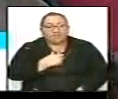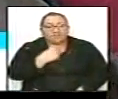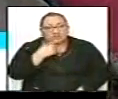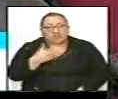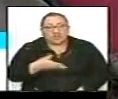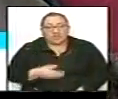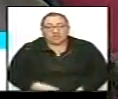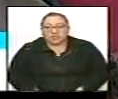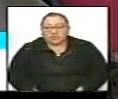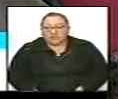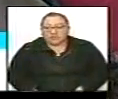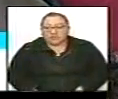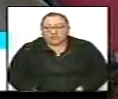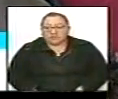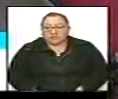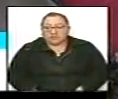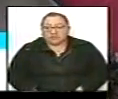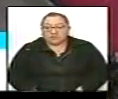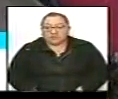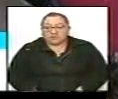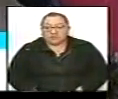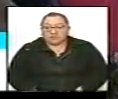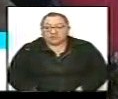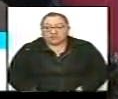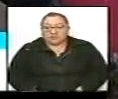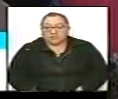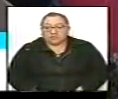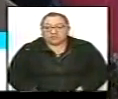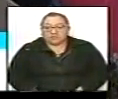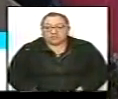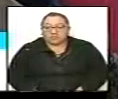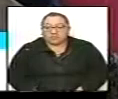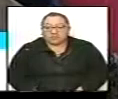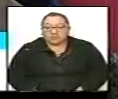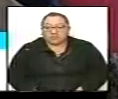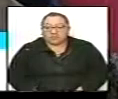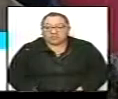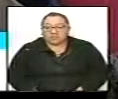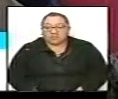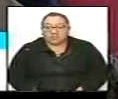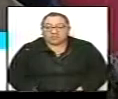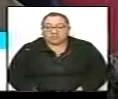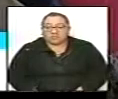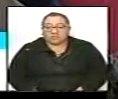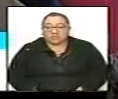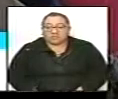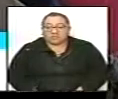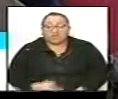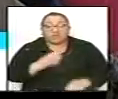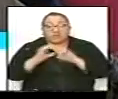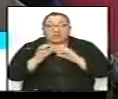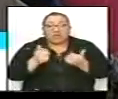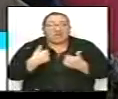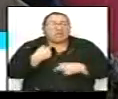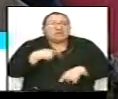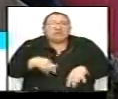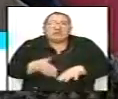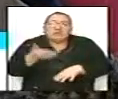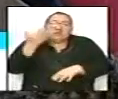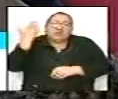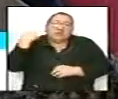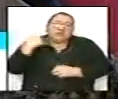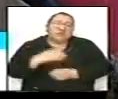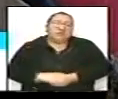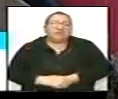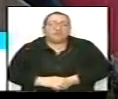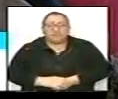aquí. Me da la impresión de que estamos en medio de una discusión completamente bizantina, en el sentido de